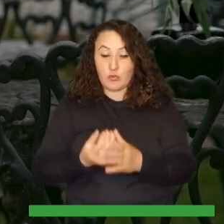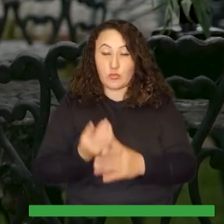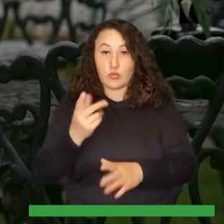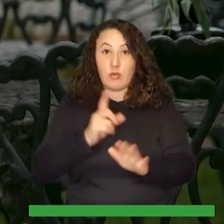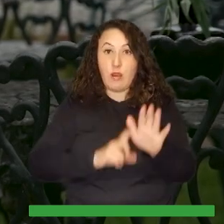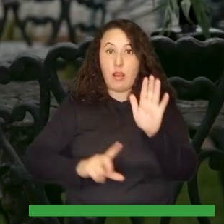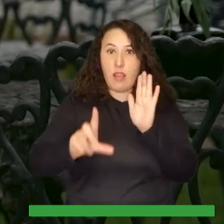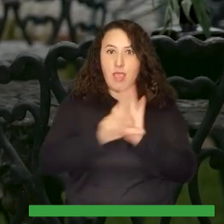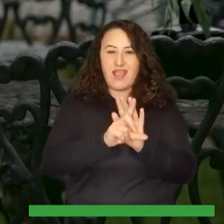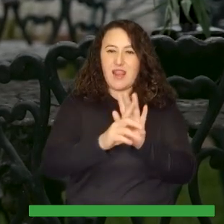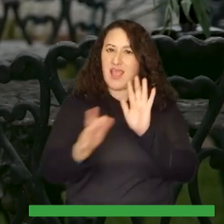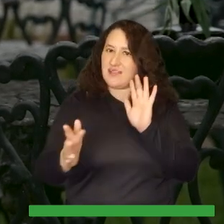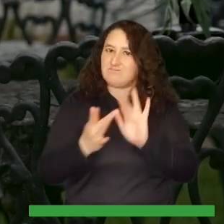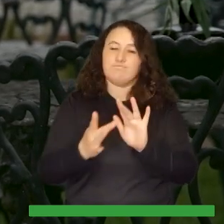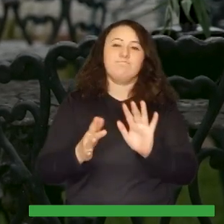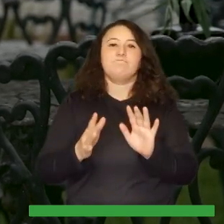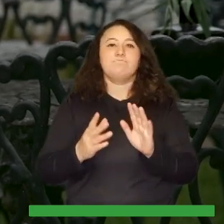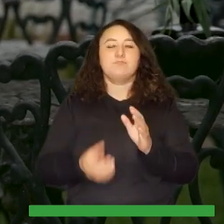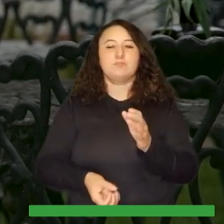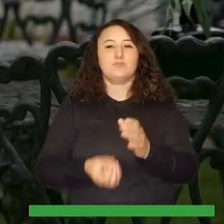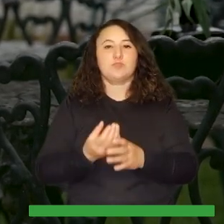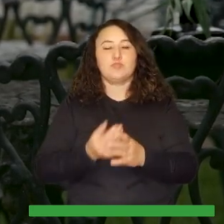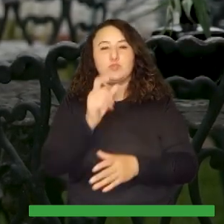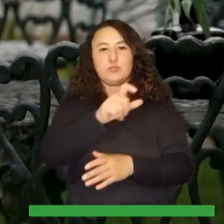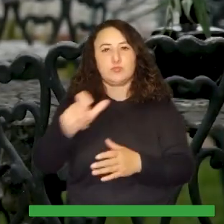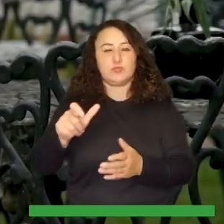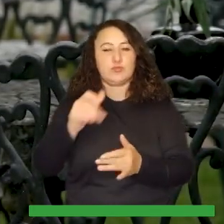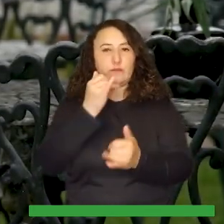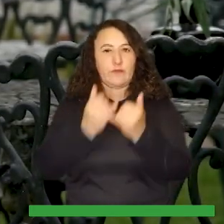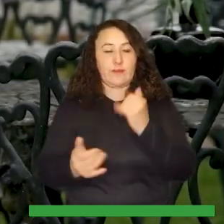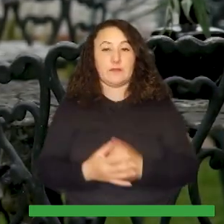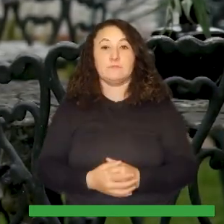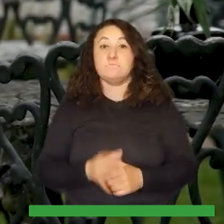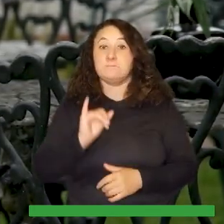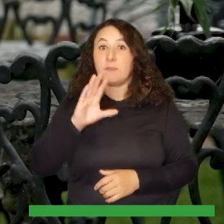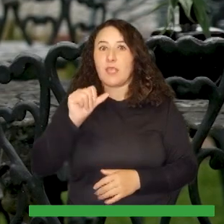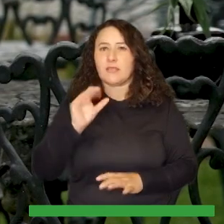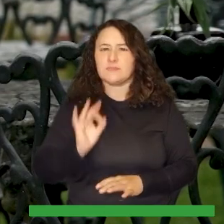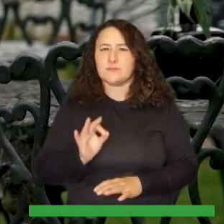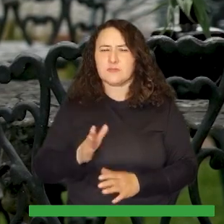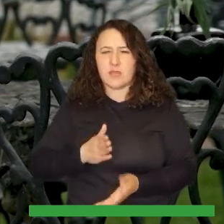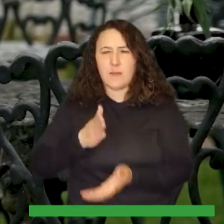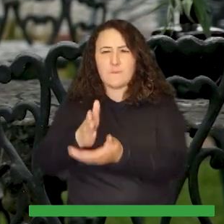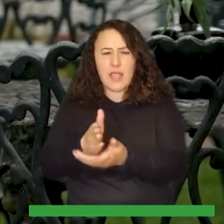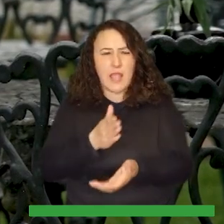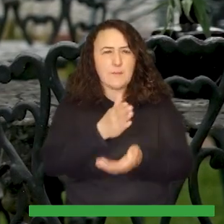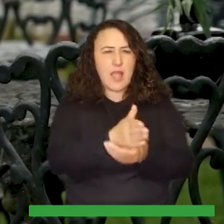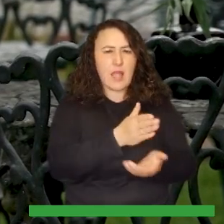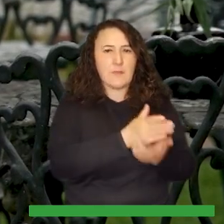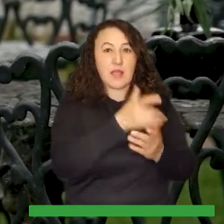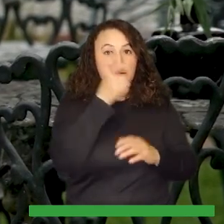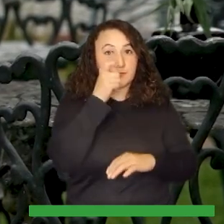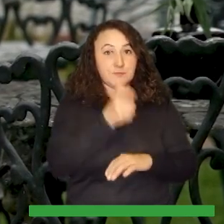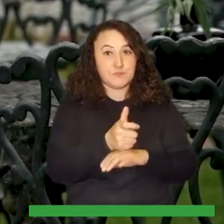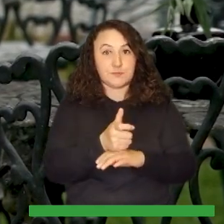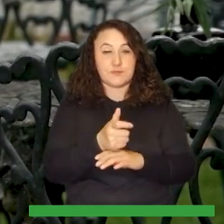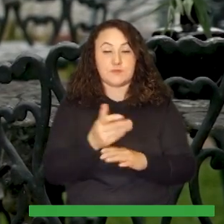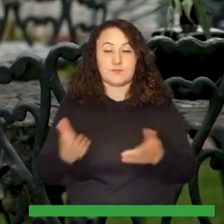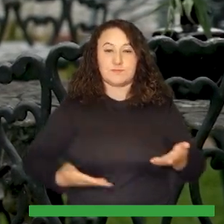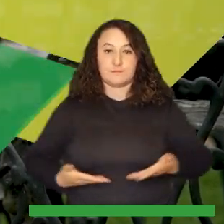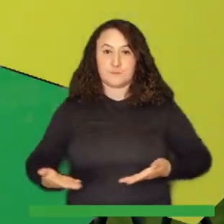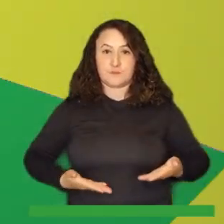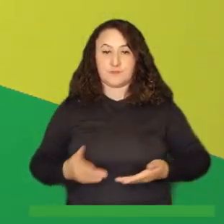y que lleguen en óptimas condiciones al usuario final. Por esta razón, el IICA realiza permanentemente visitas de inspección a estos establecimientos